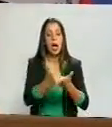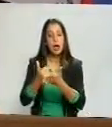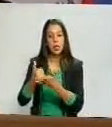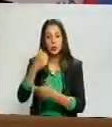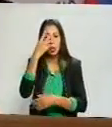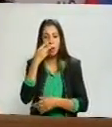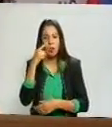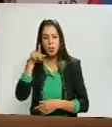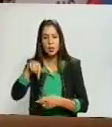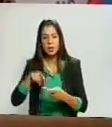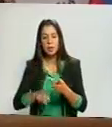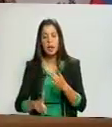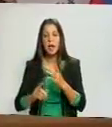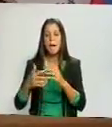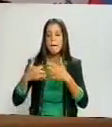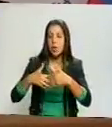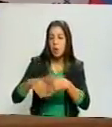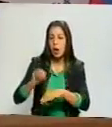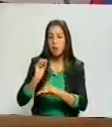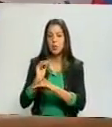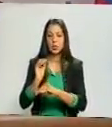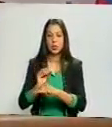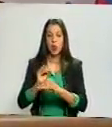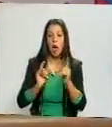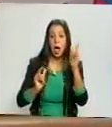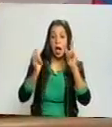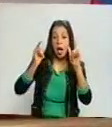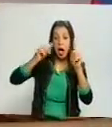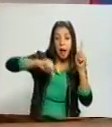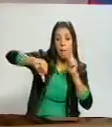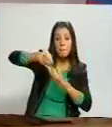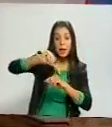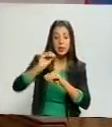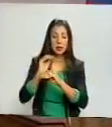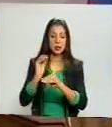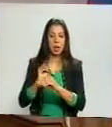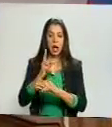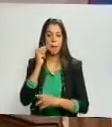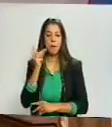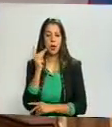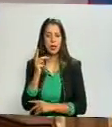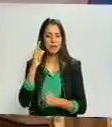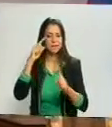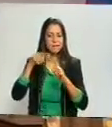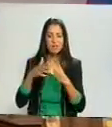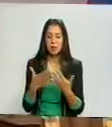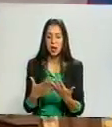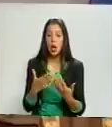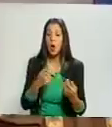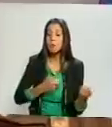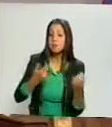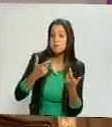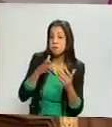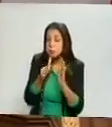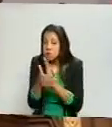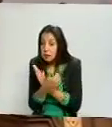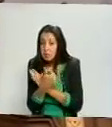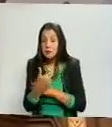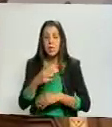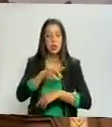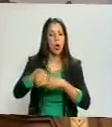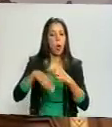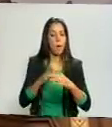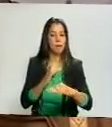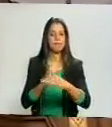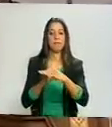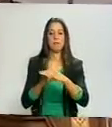inversiones productivas, protección al ambiente. Es una política para derrotar el contrabando, para